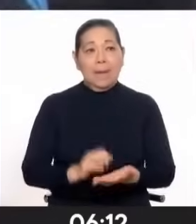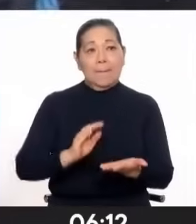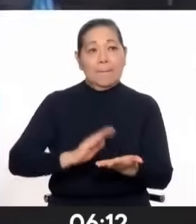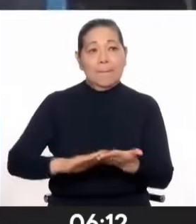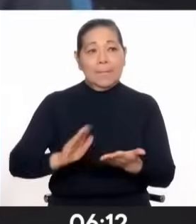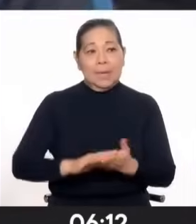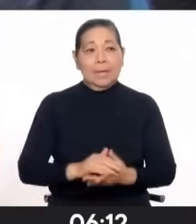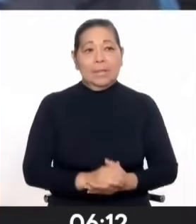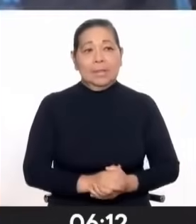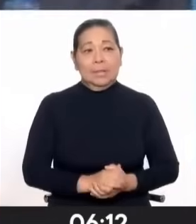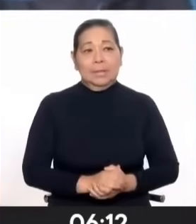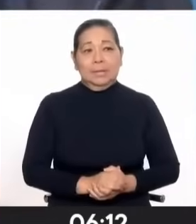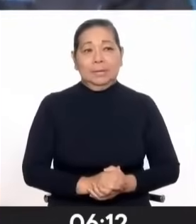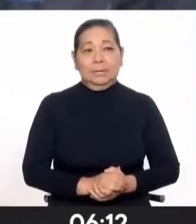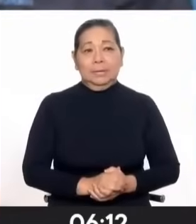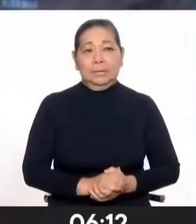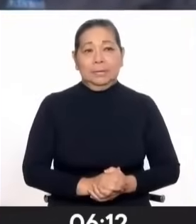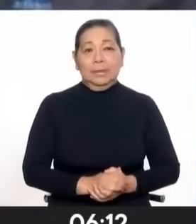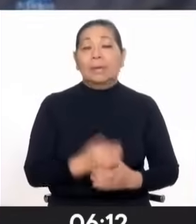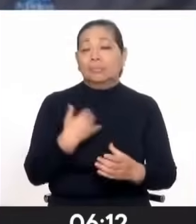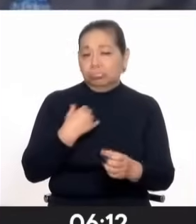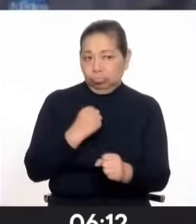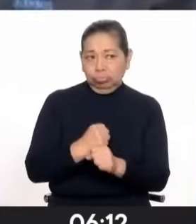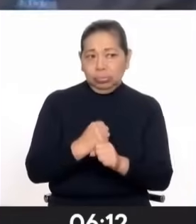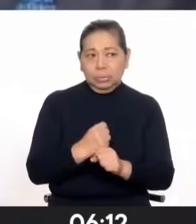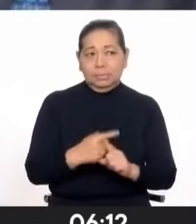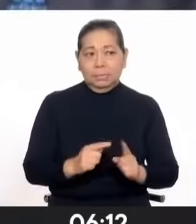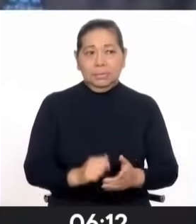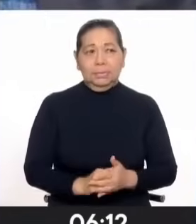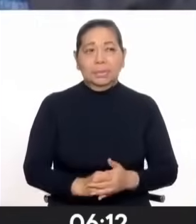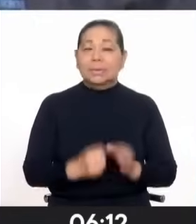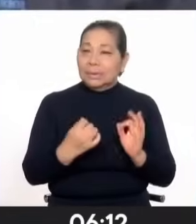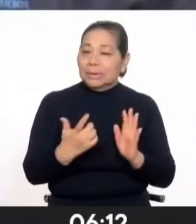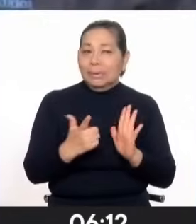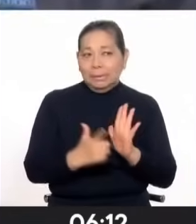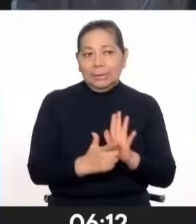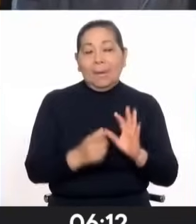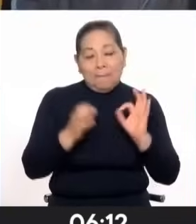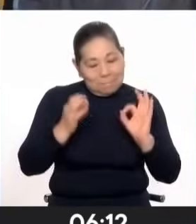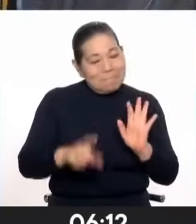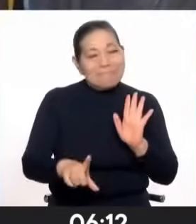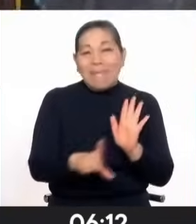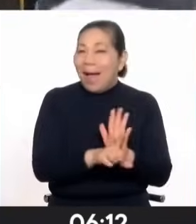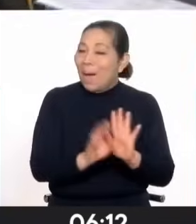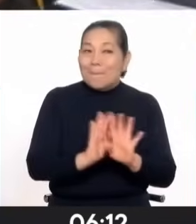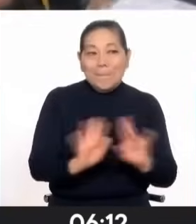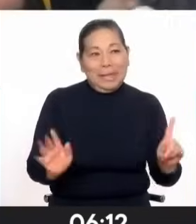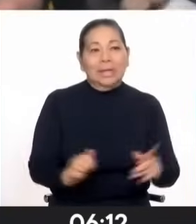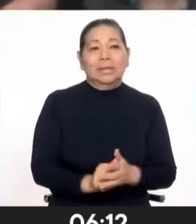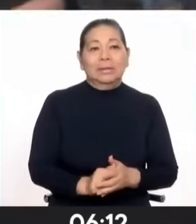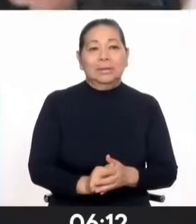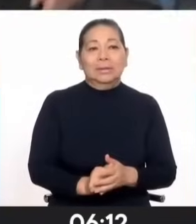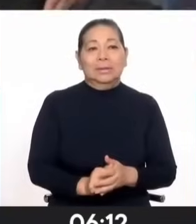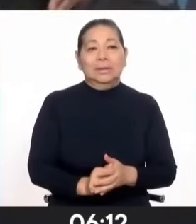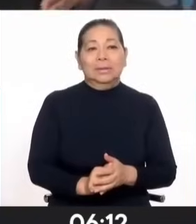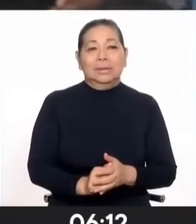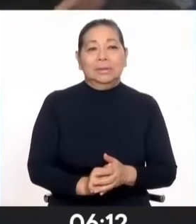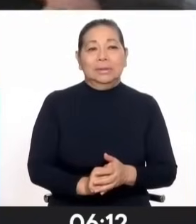permiso levemente para poder trabajar. Claro, no éramos legales, pero sí teníamos, como se